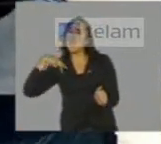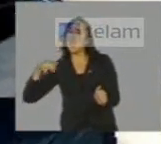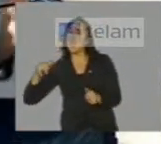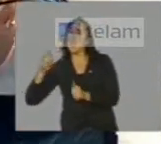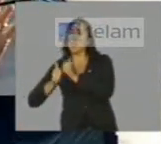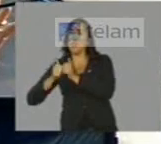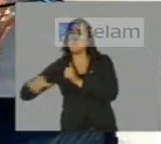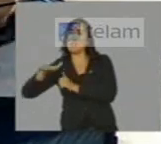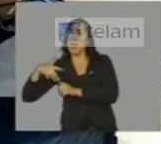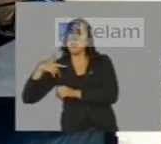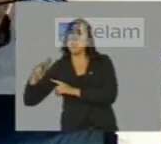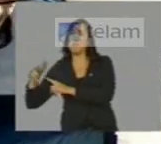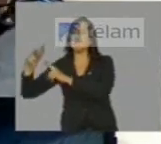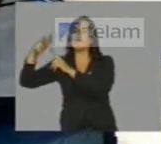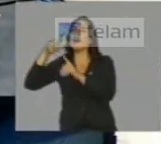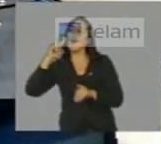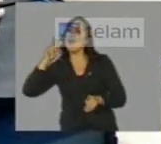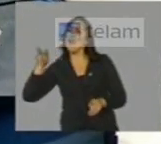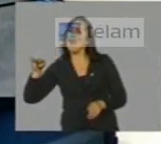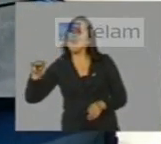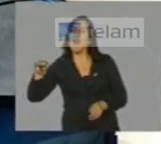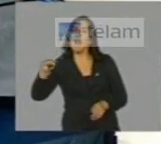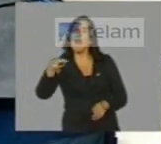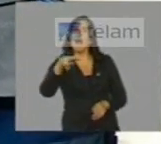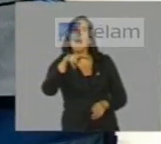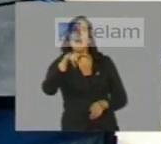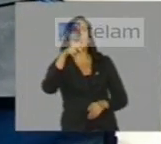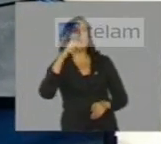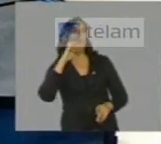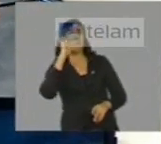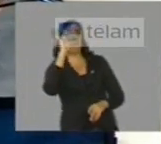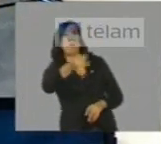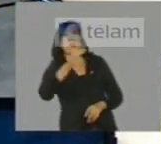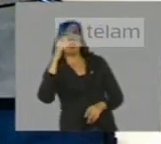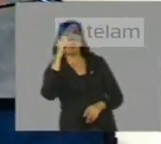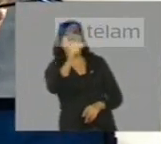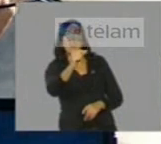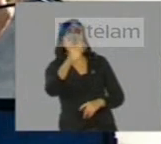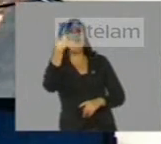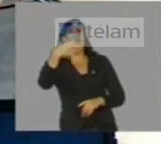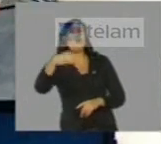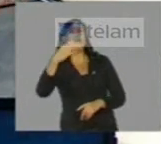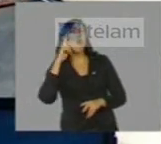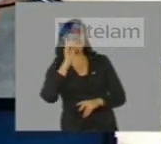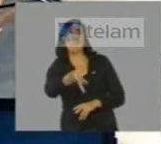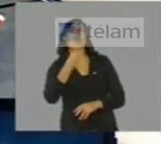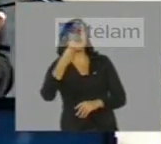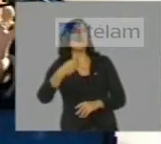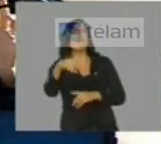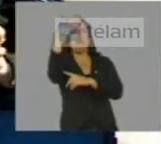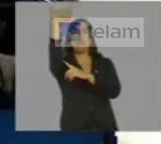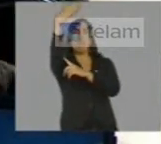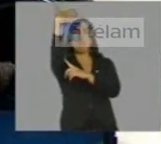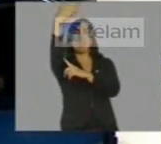Rosario, solo erguido el monumento a la bandera. Era lo más alto y lo primero que uno